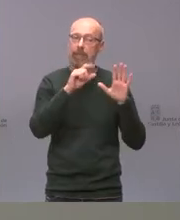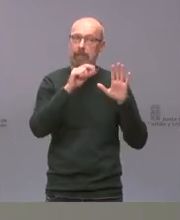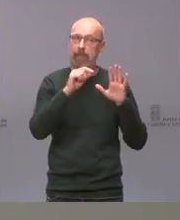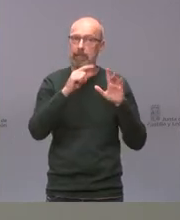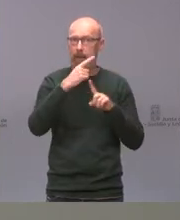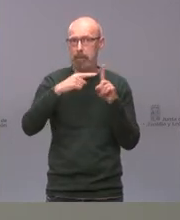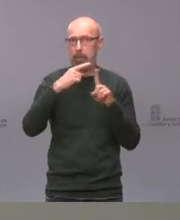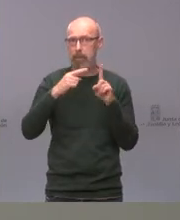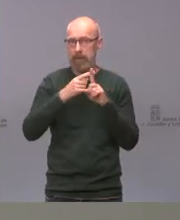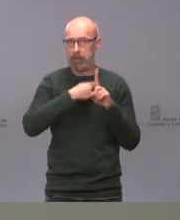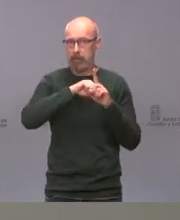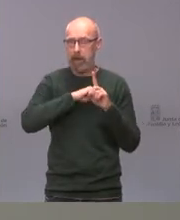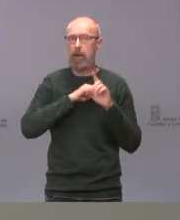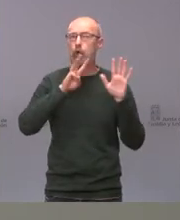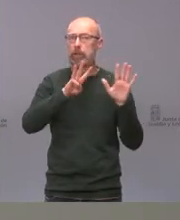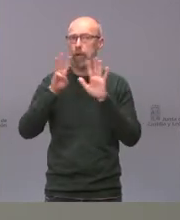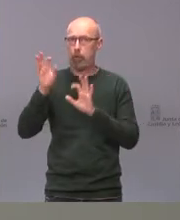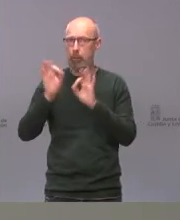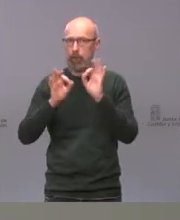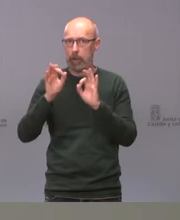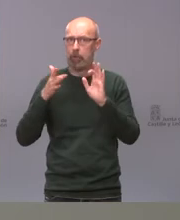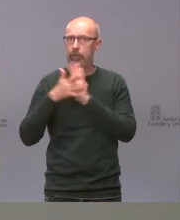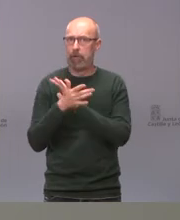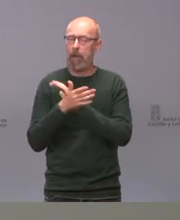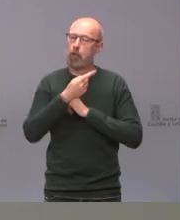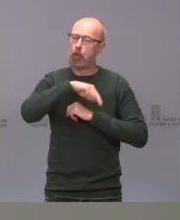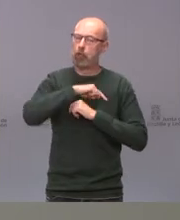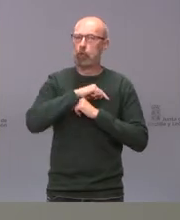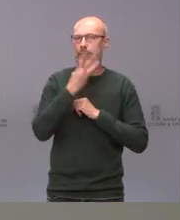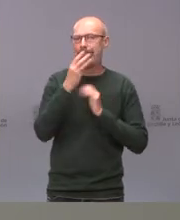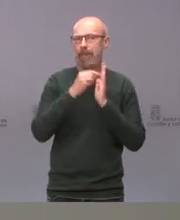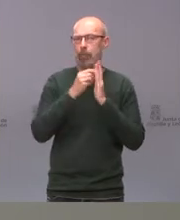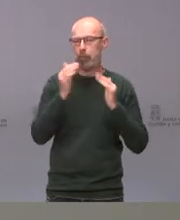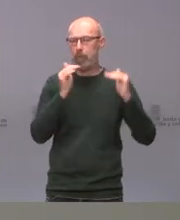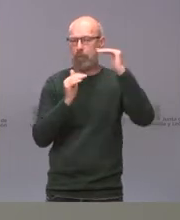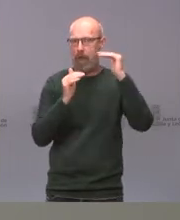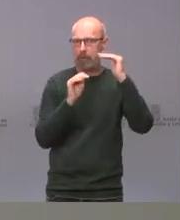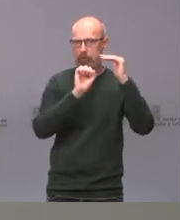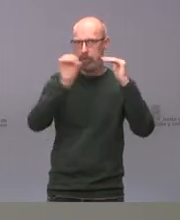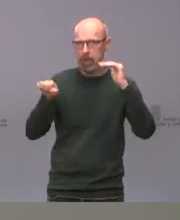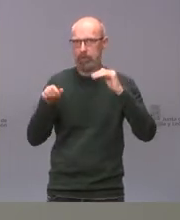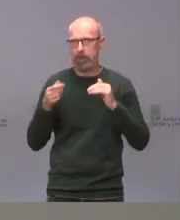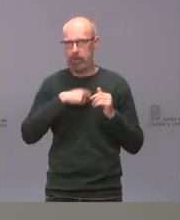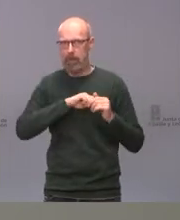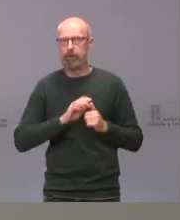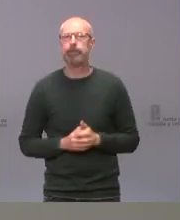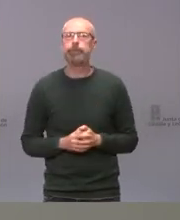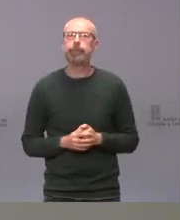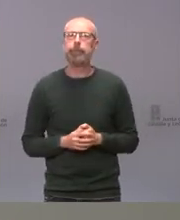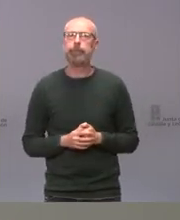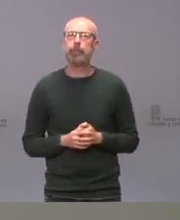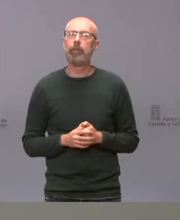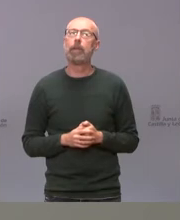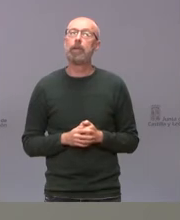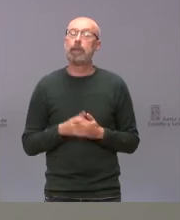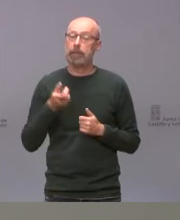es el 88%, por lo tanto, estamos 3 puntos por encima de esa media. También el gran trabajo de